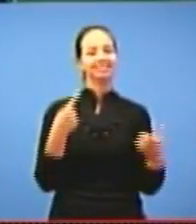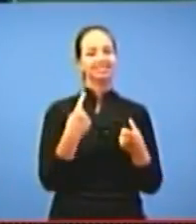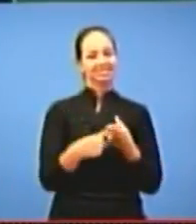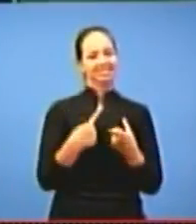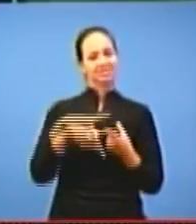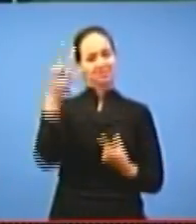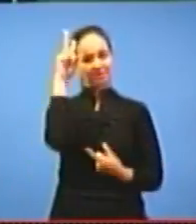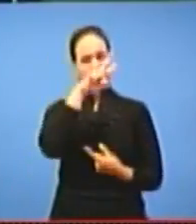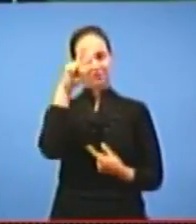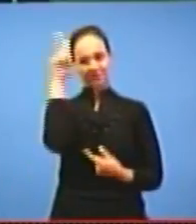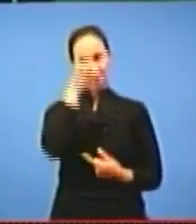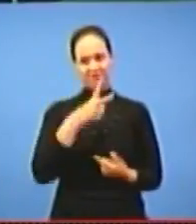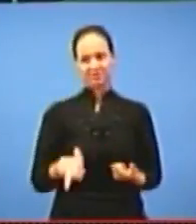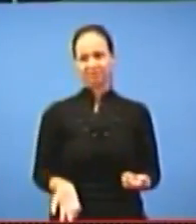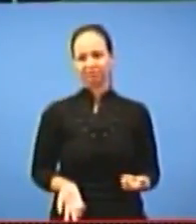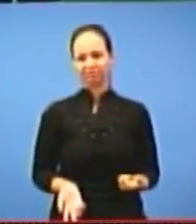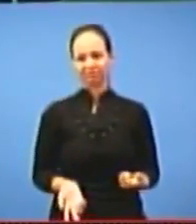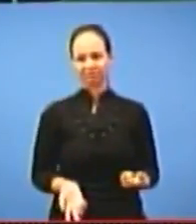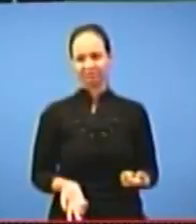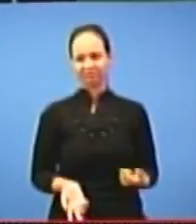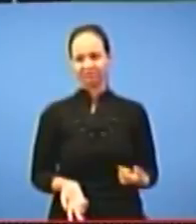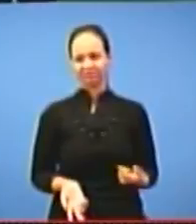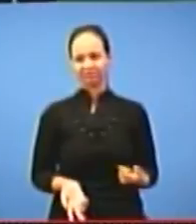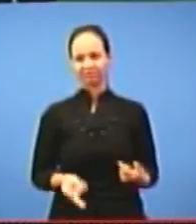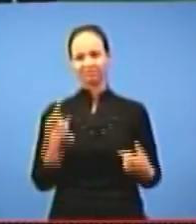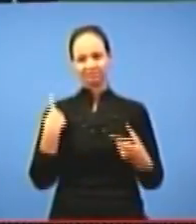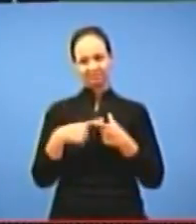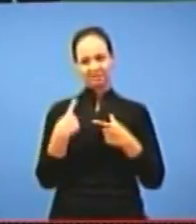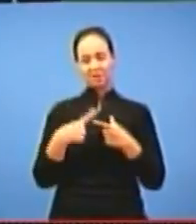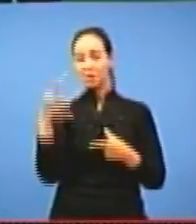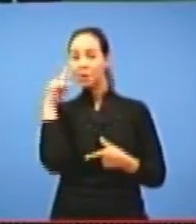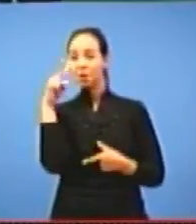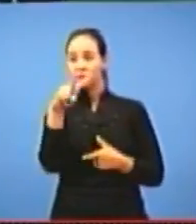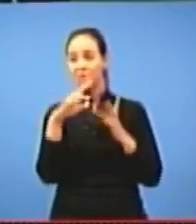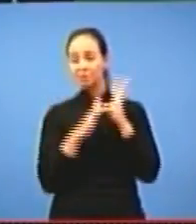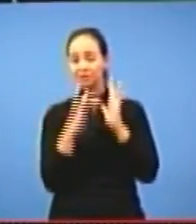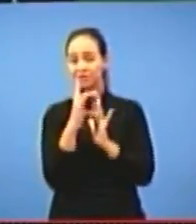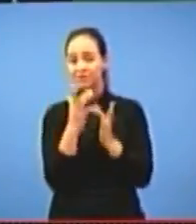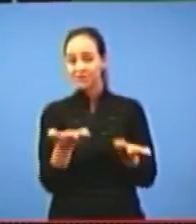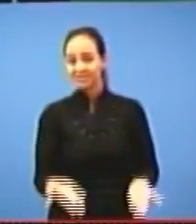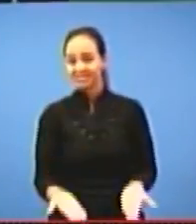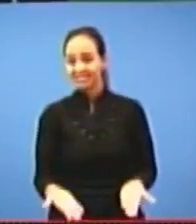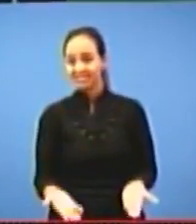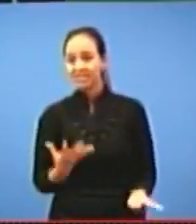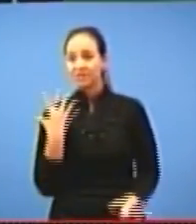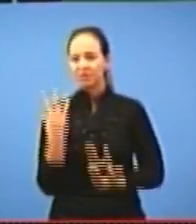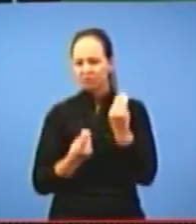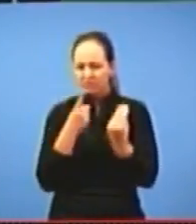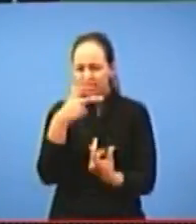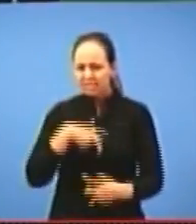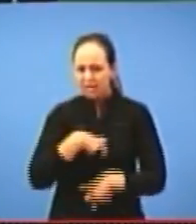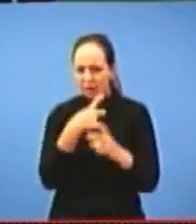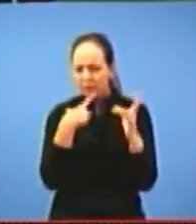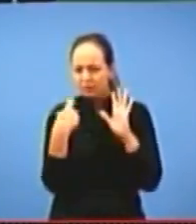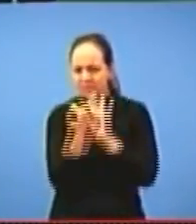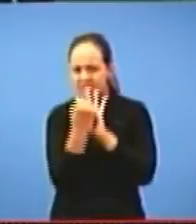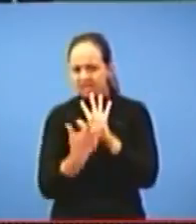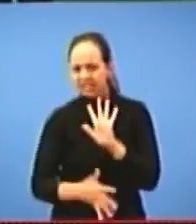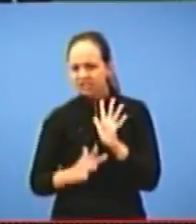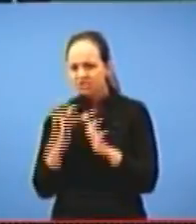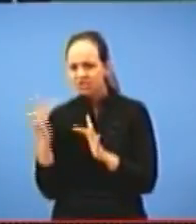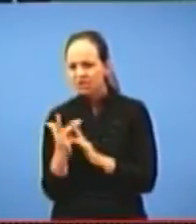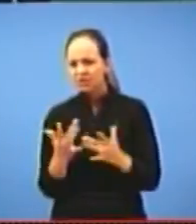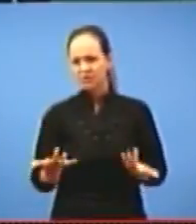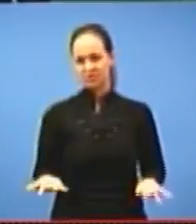Jesús no quiere historia. Las personas están aquí, mirando a Jesús aquí atrás. Ustedes están clamando por la sangre de